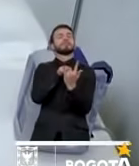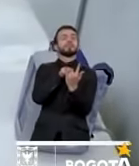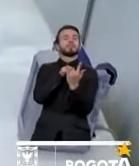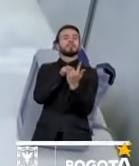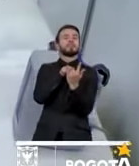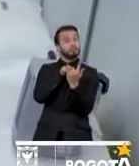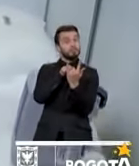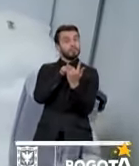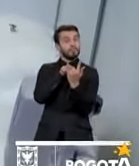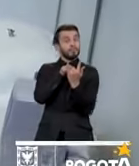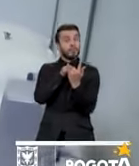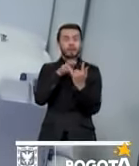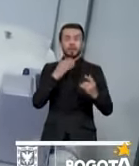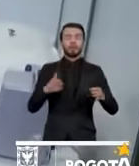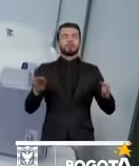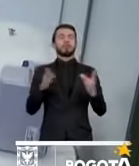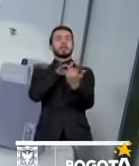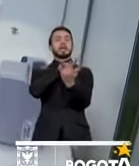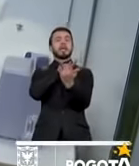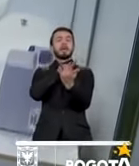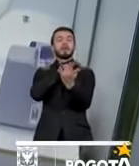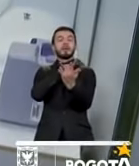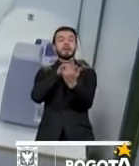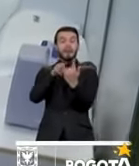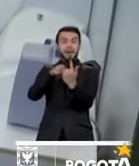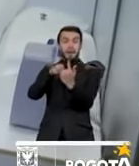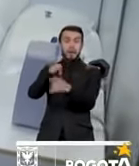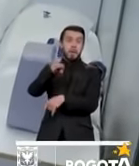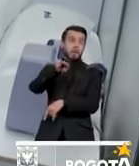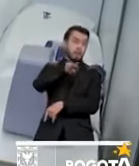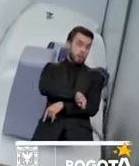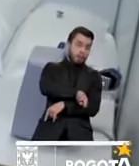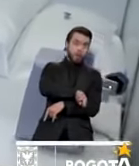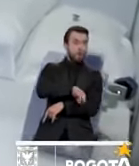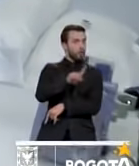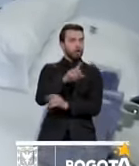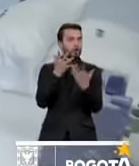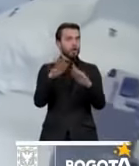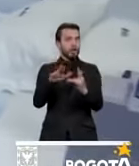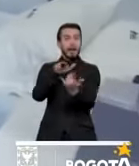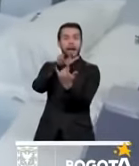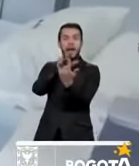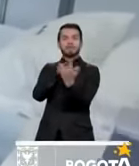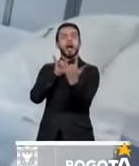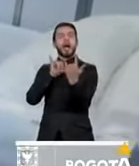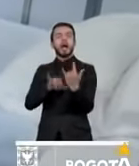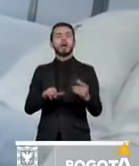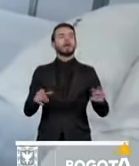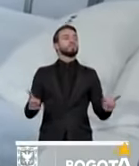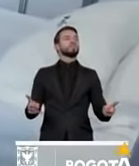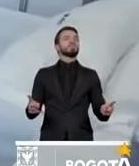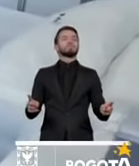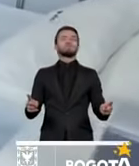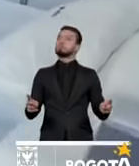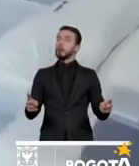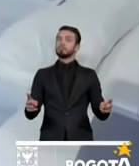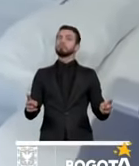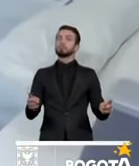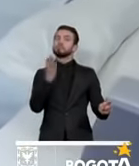de pacientes de su cama, que es uno de los principales eventos adversos que hoy ocurre en los hospitales. Así que